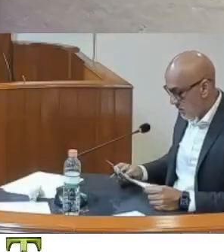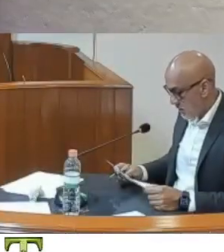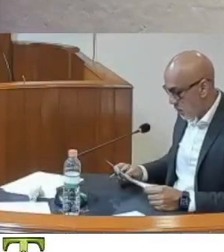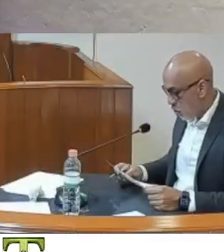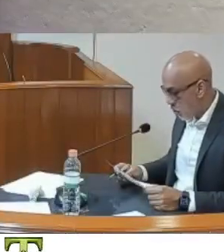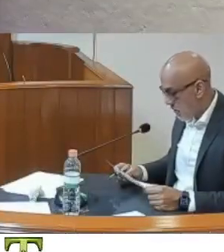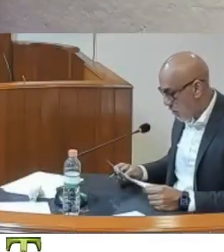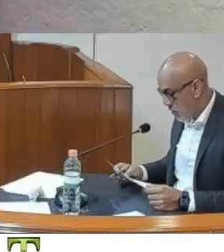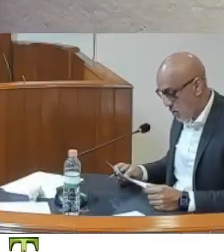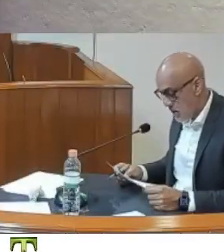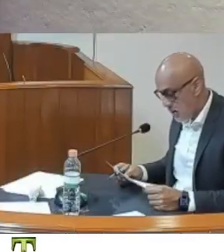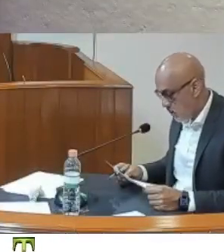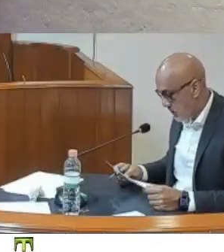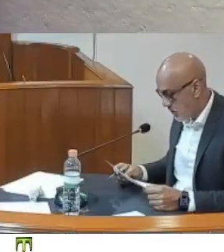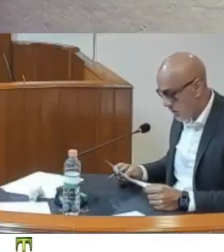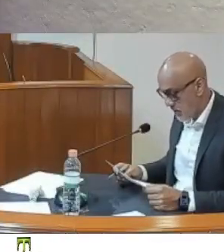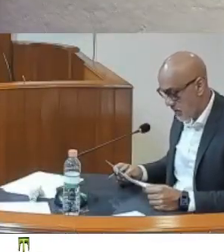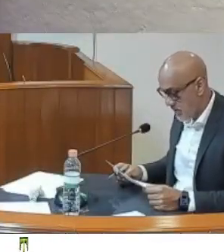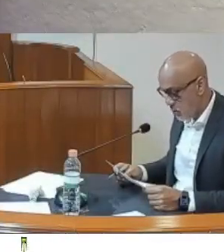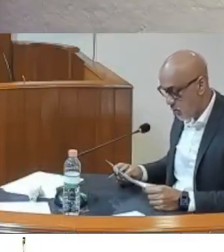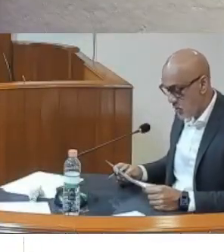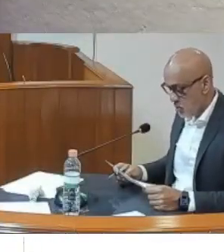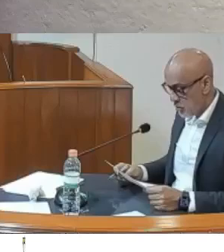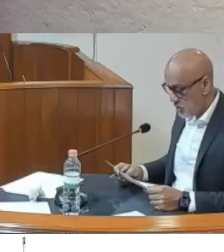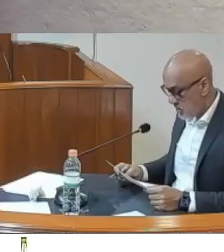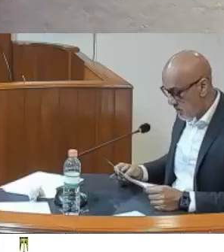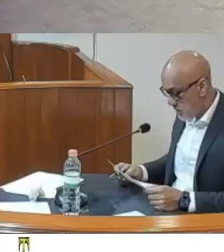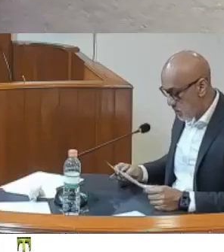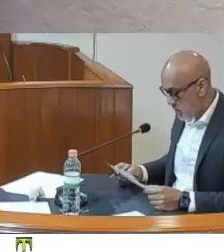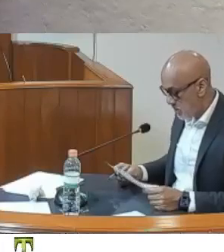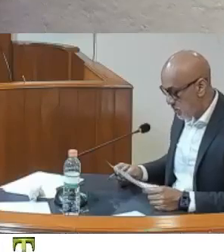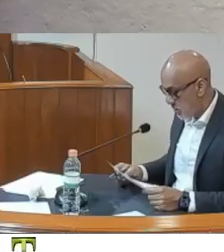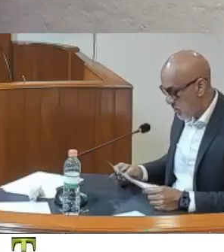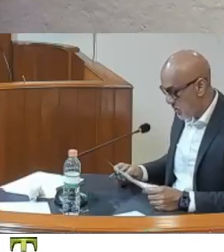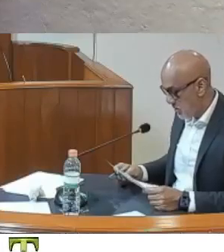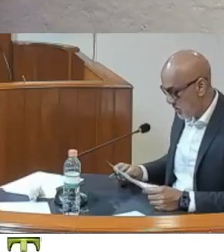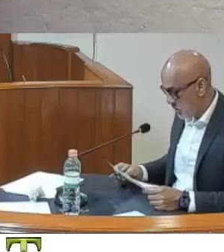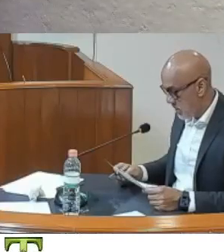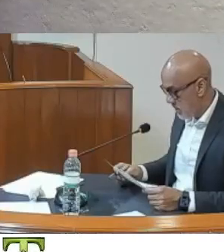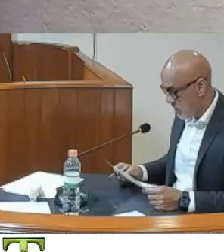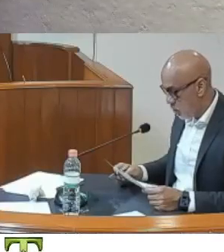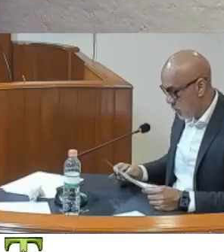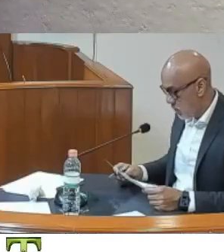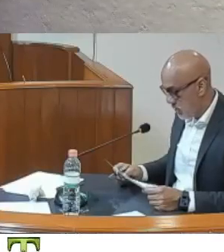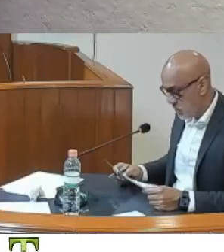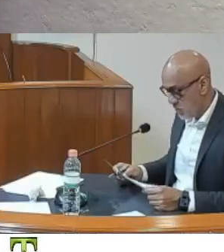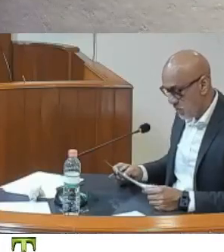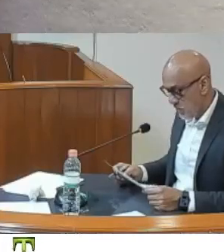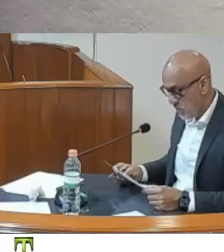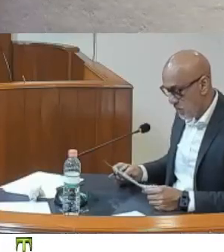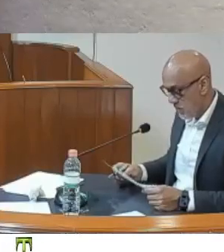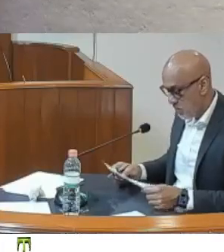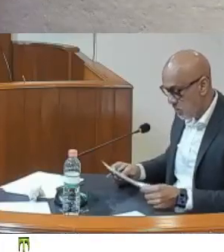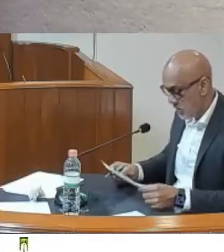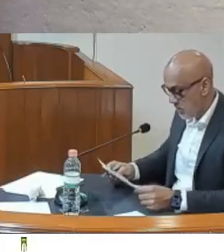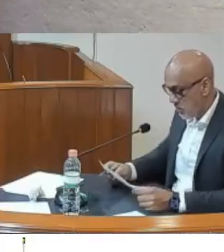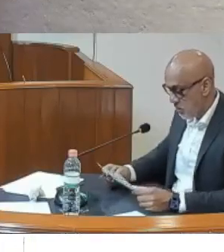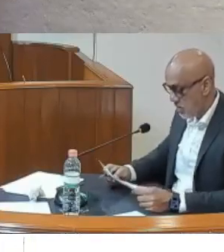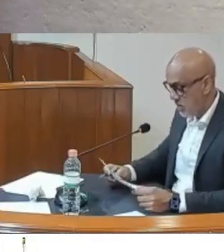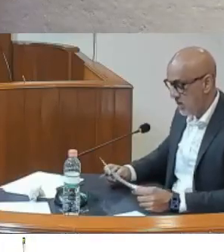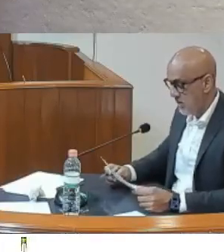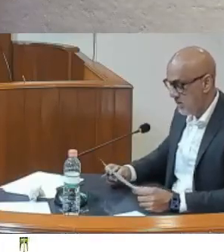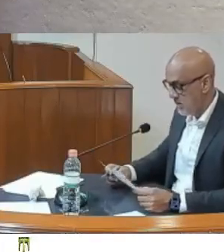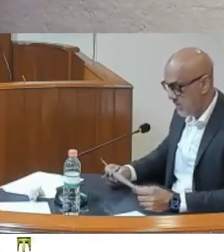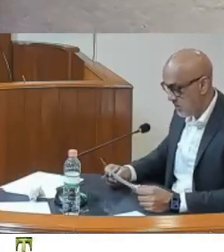suscribieron el respectivo convenio laboral con recibo finiquito, solicitando a esta autoridad jurisdiccional su aprobación conforme a lo previsto en el